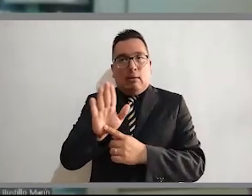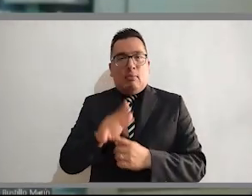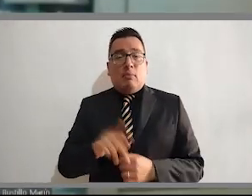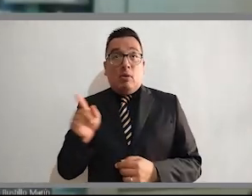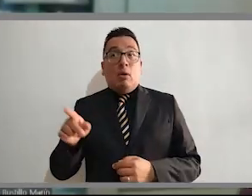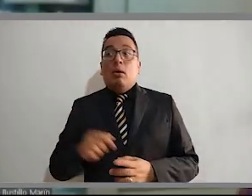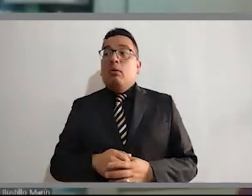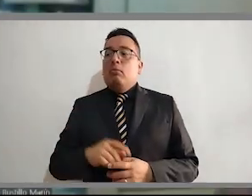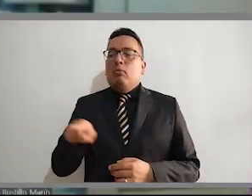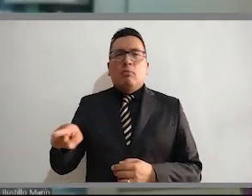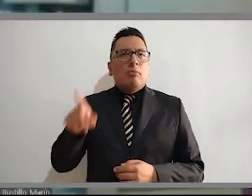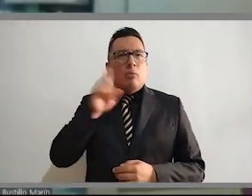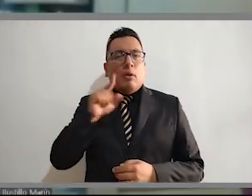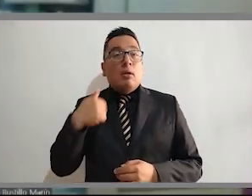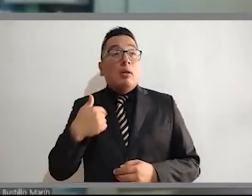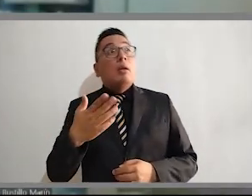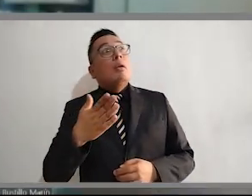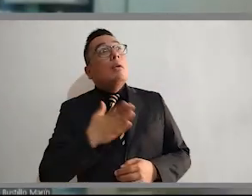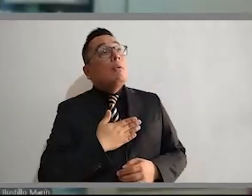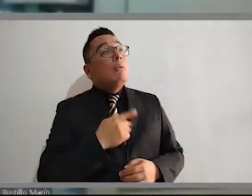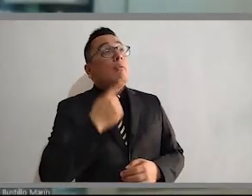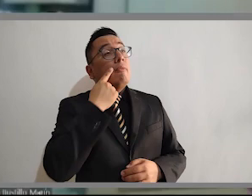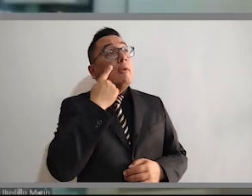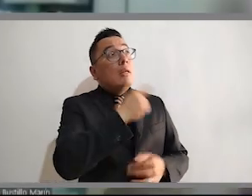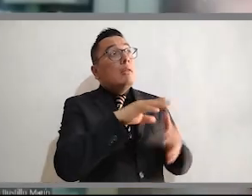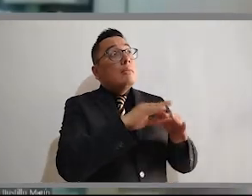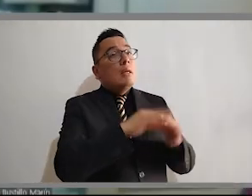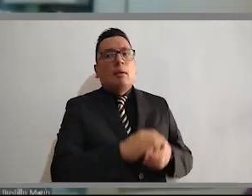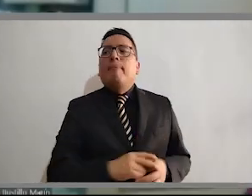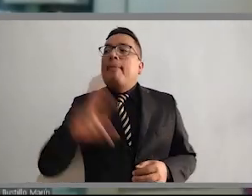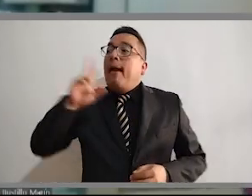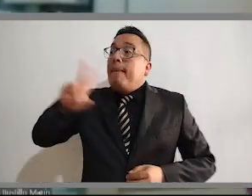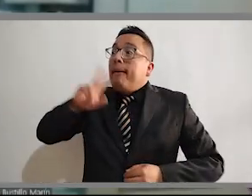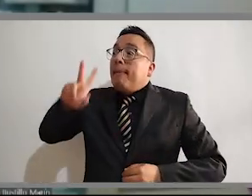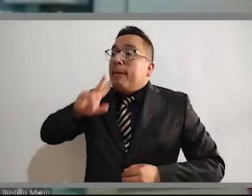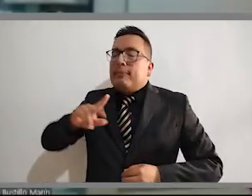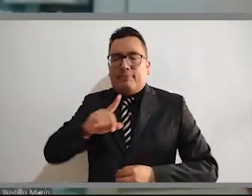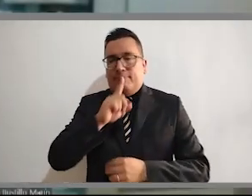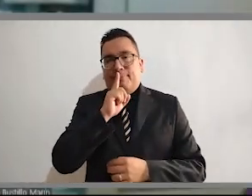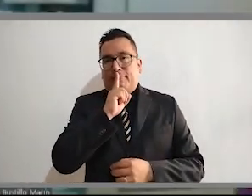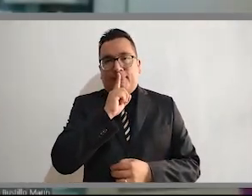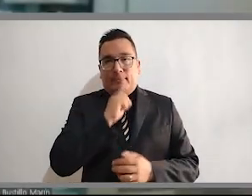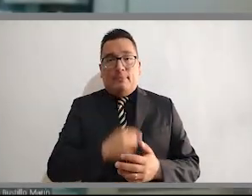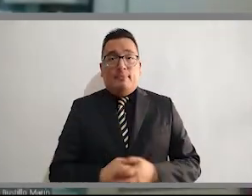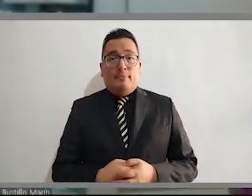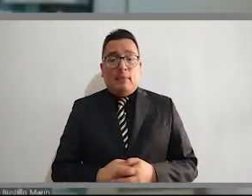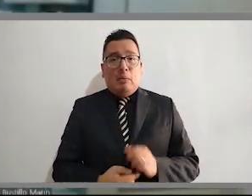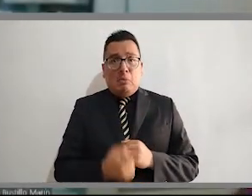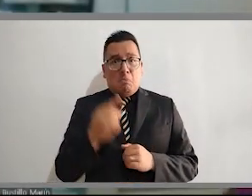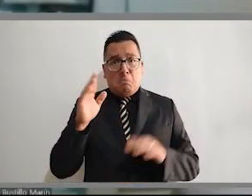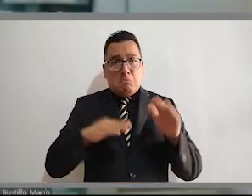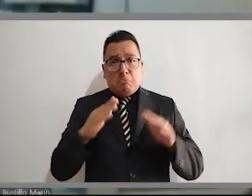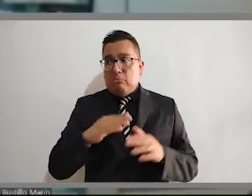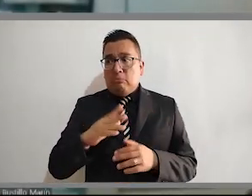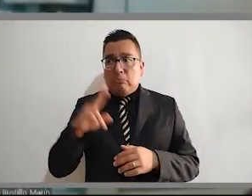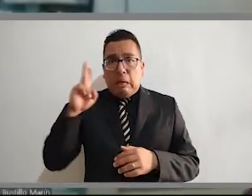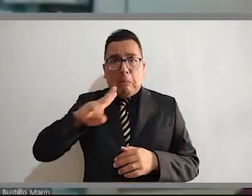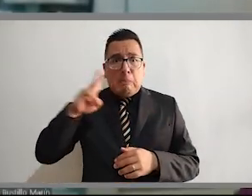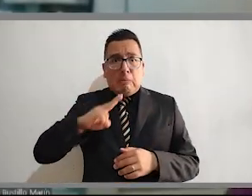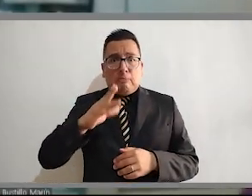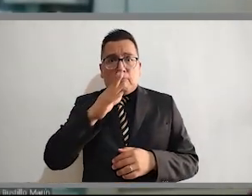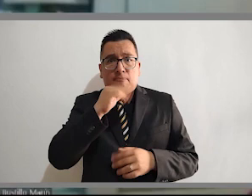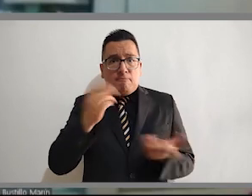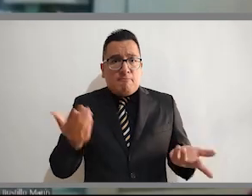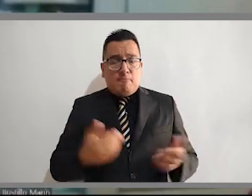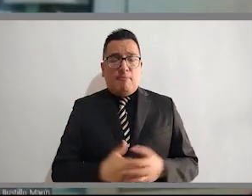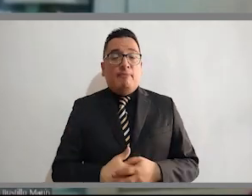todavía tú estás denunciando, cargarte a ti, probar, porque hay veces que no se puede probar.